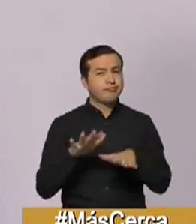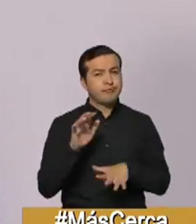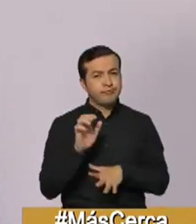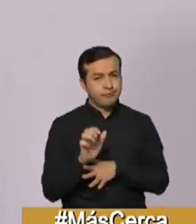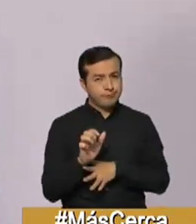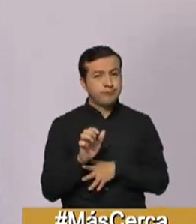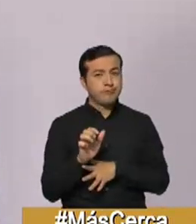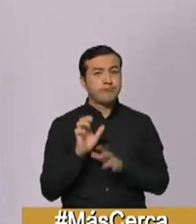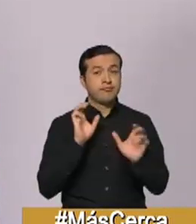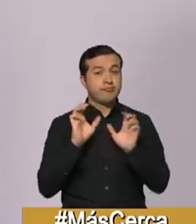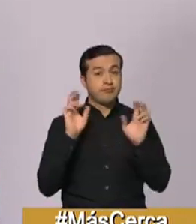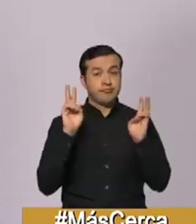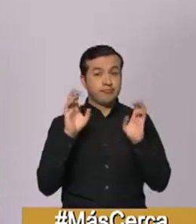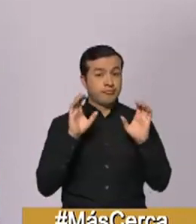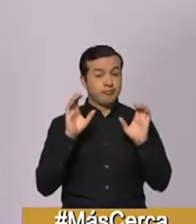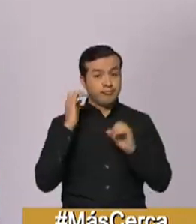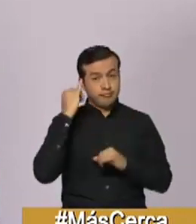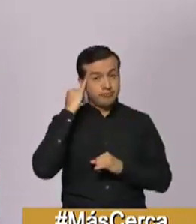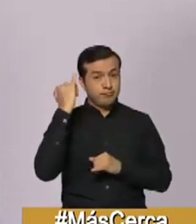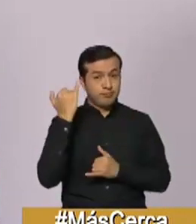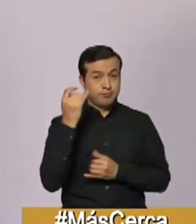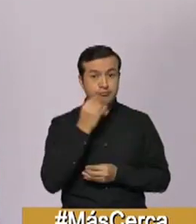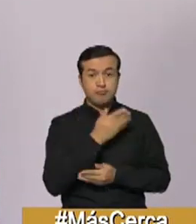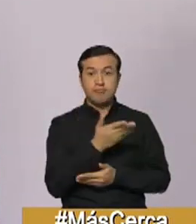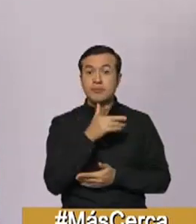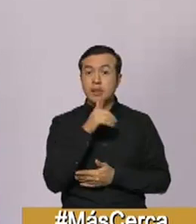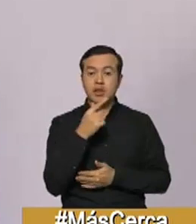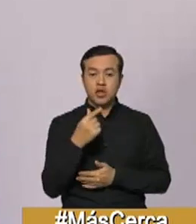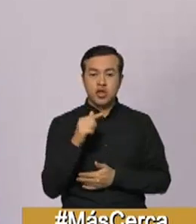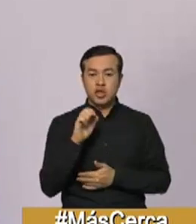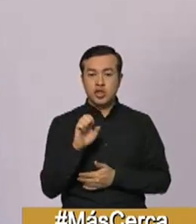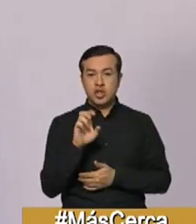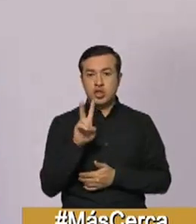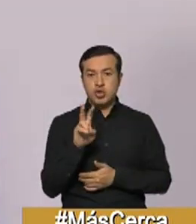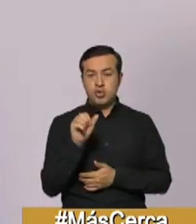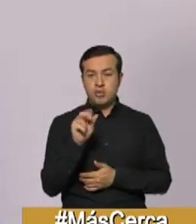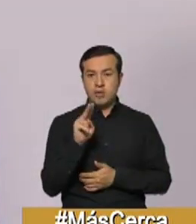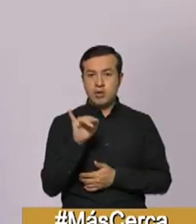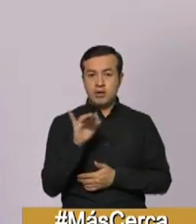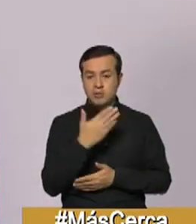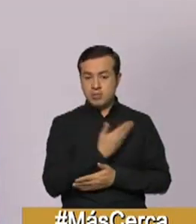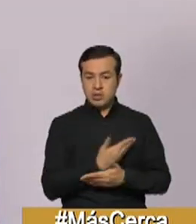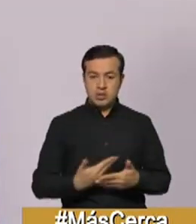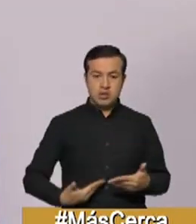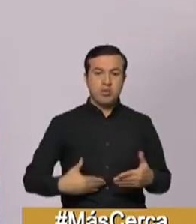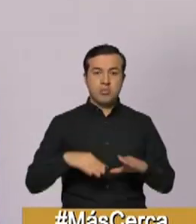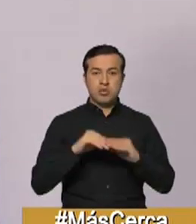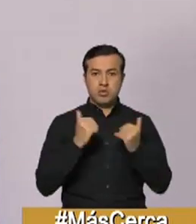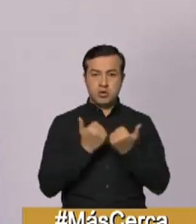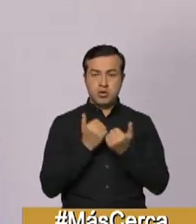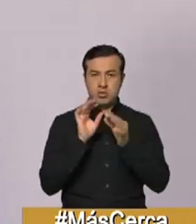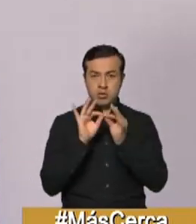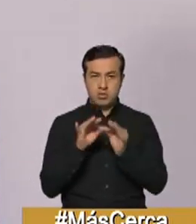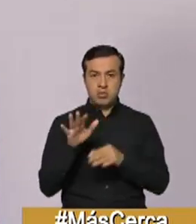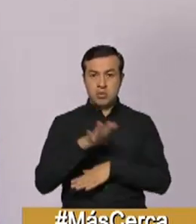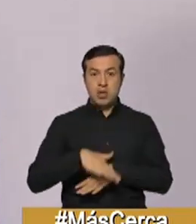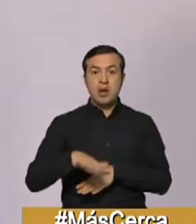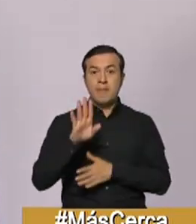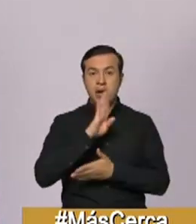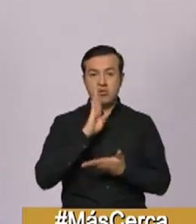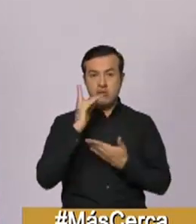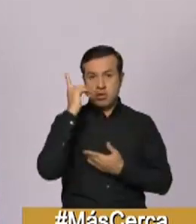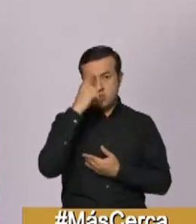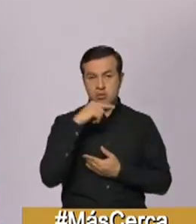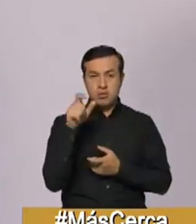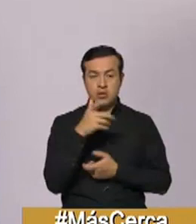Para hablar justamente de esta iniciativa, el día de hoy nos acompaña Giovanni Ceballos, quien es presidente del Comité Promejoras de Carapungo y junto a los vecinos